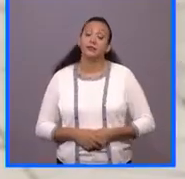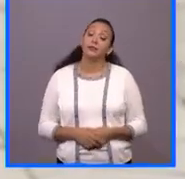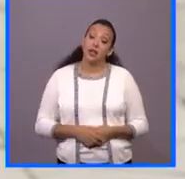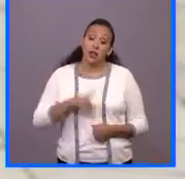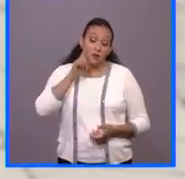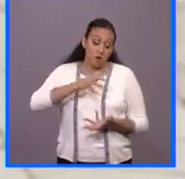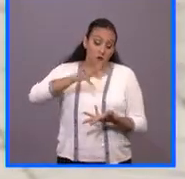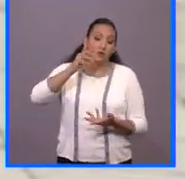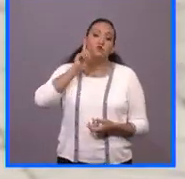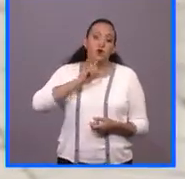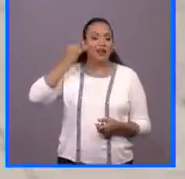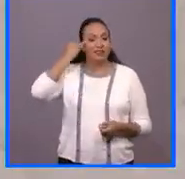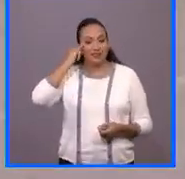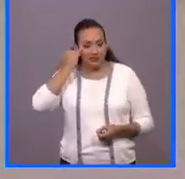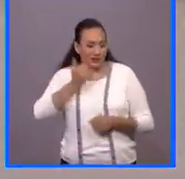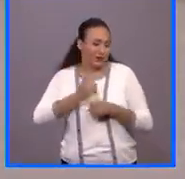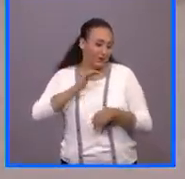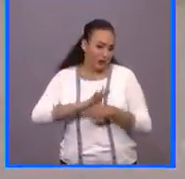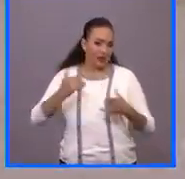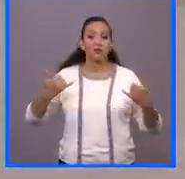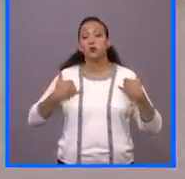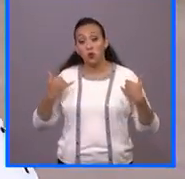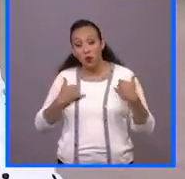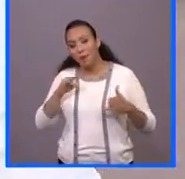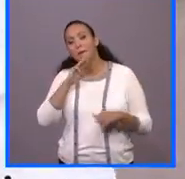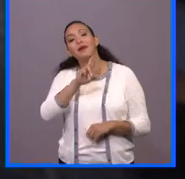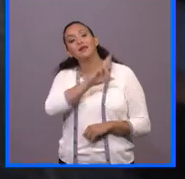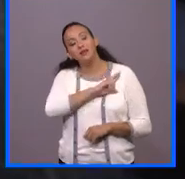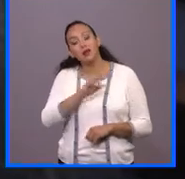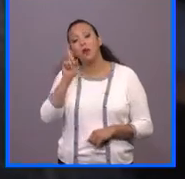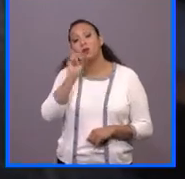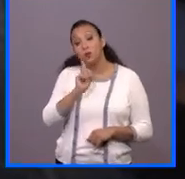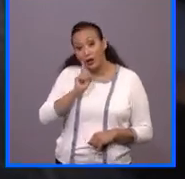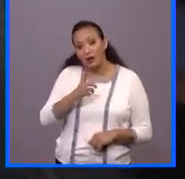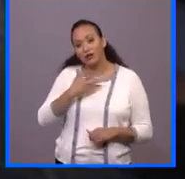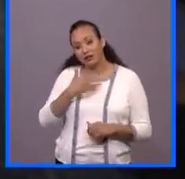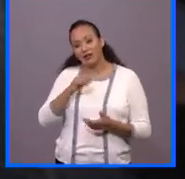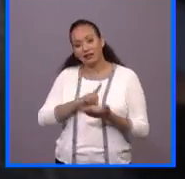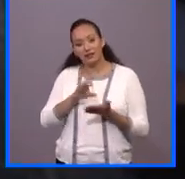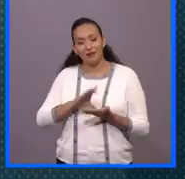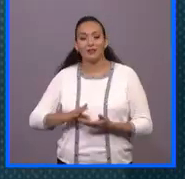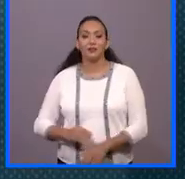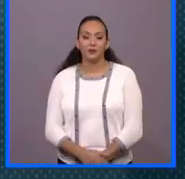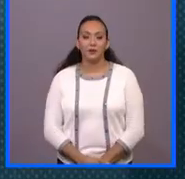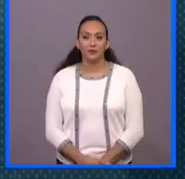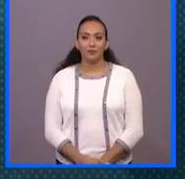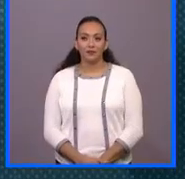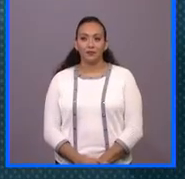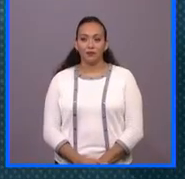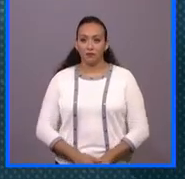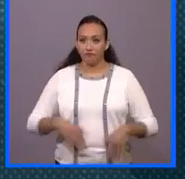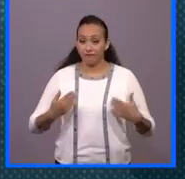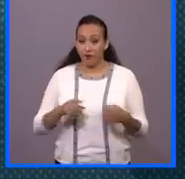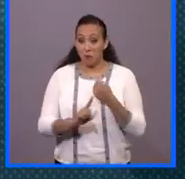las víctimas fueron mujeres indígenas, adolescentes, madres solteras y mujeres con alguna discapacidad. El